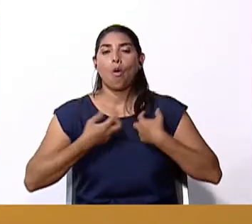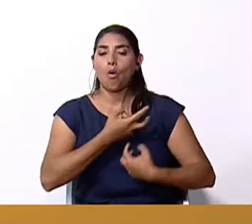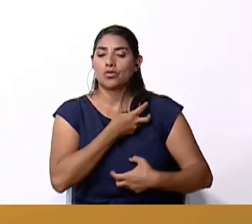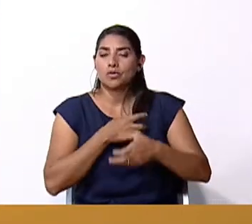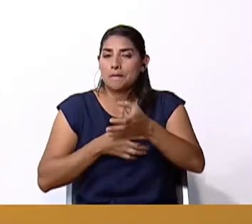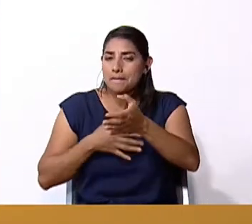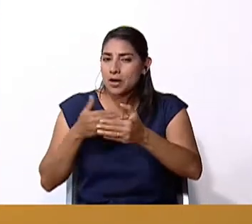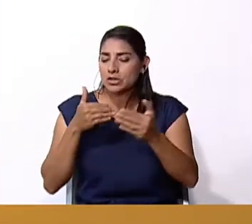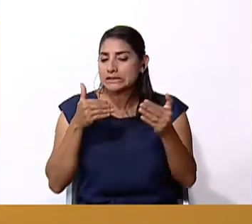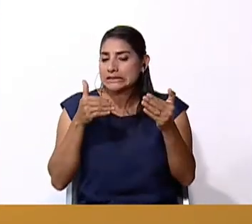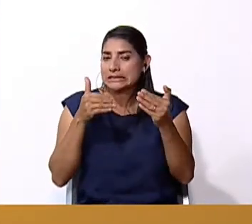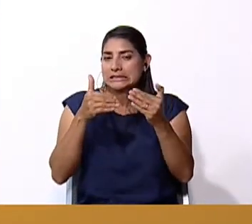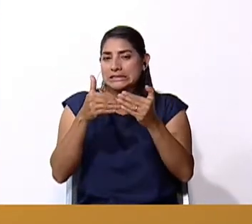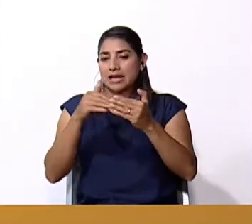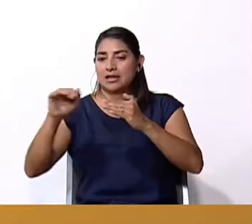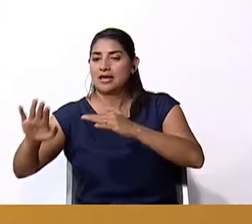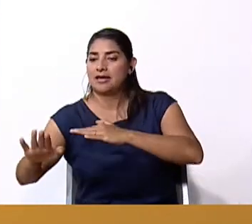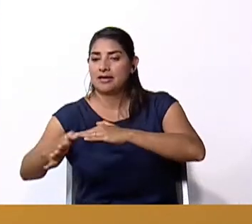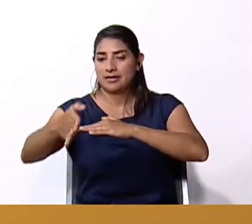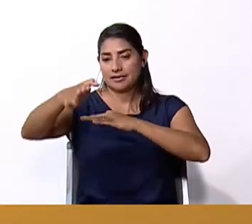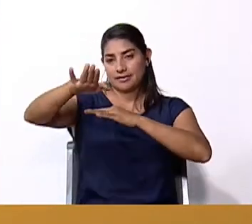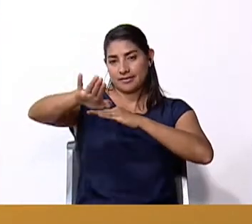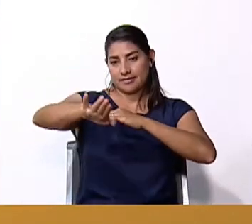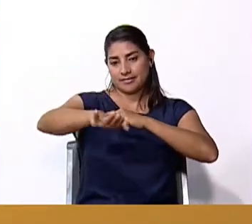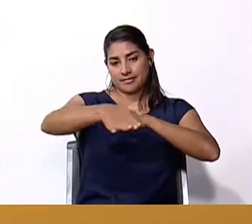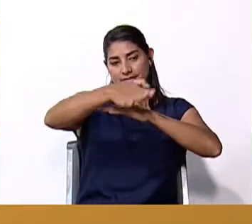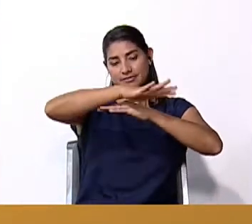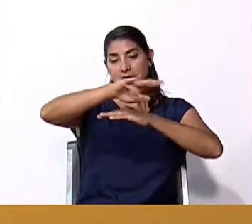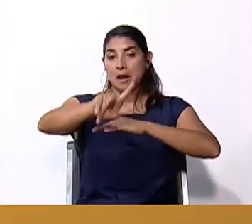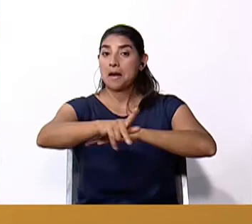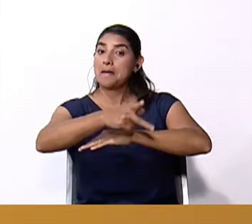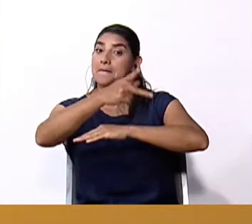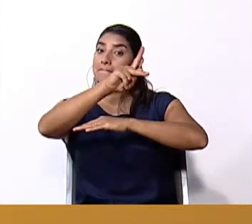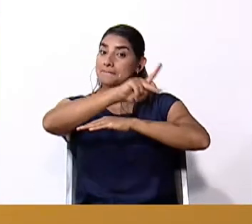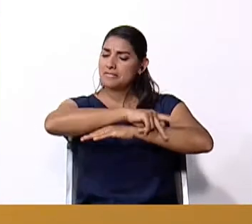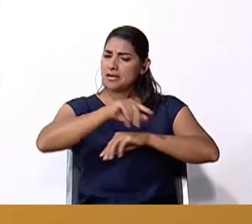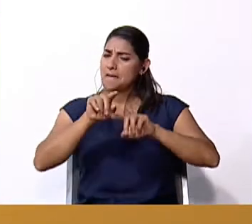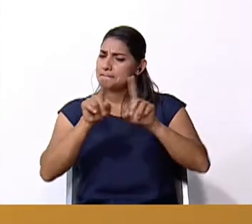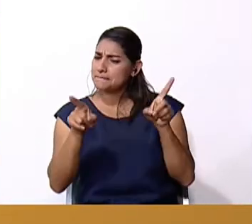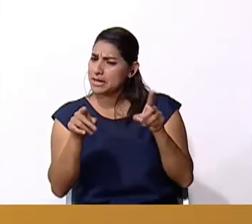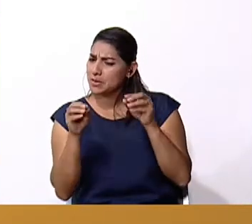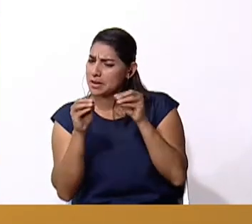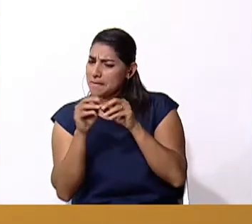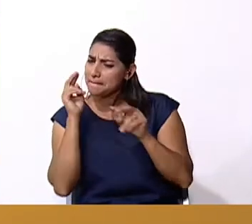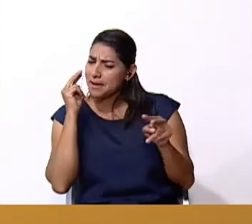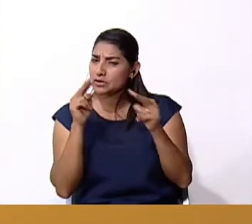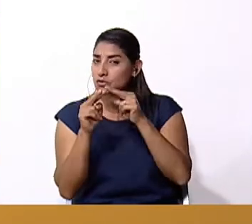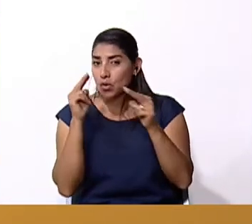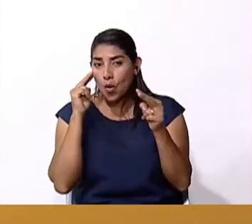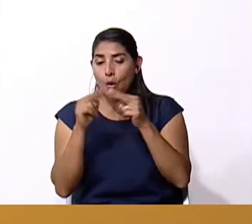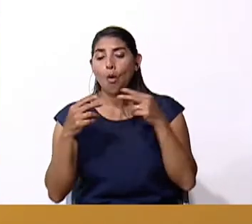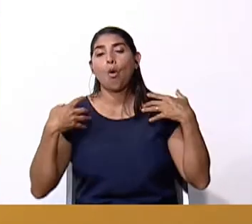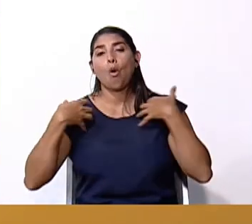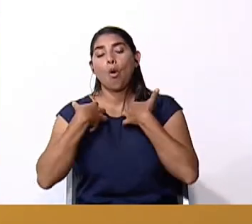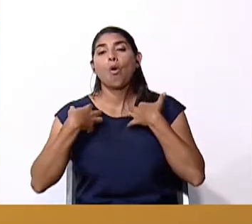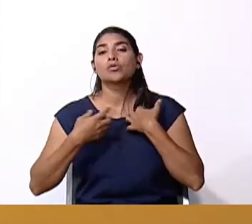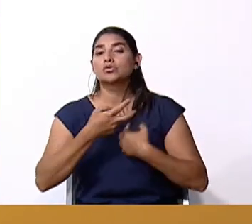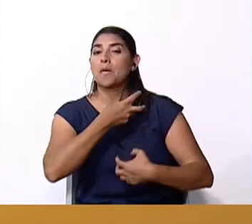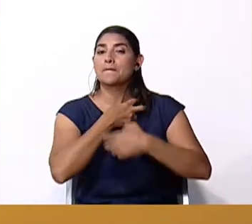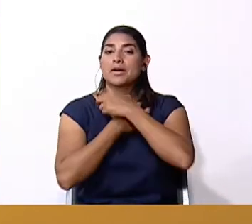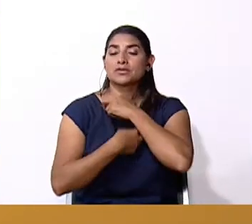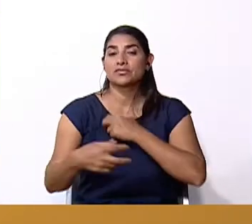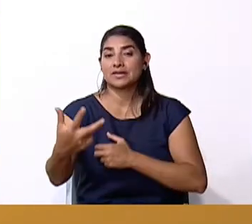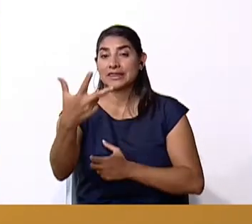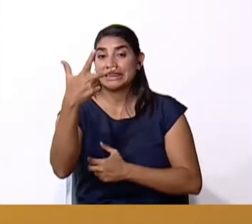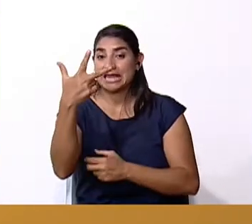cerca del nivel del mar, cerca de la playa, pero el que se conoce como oso perezoso de